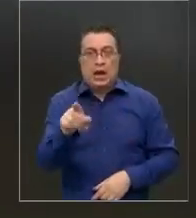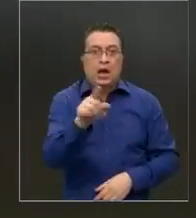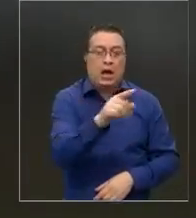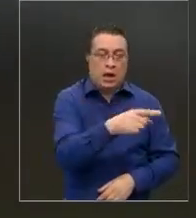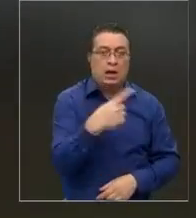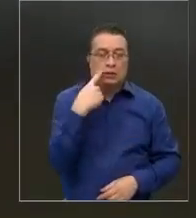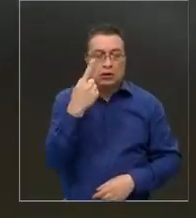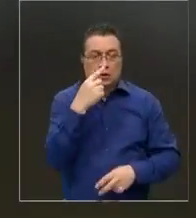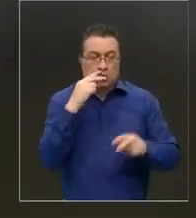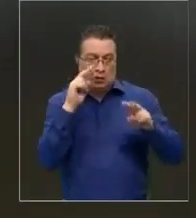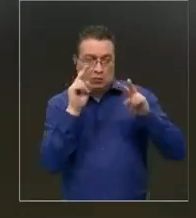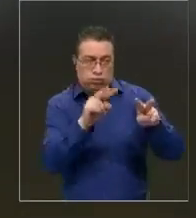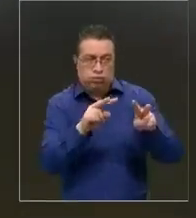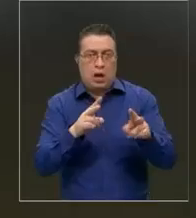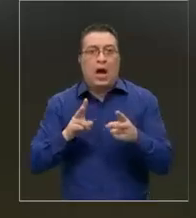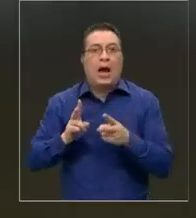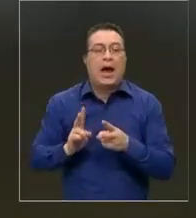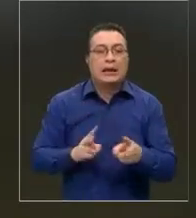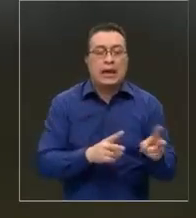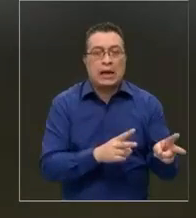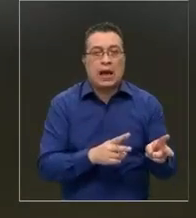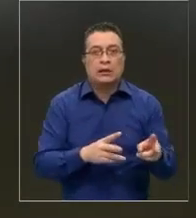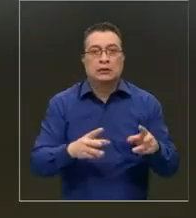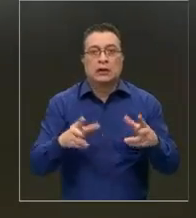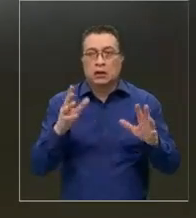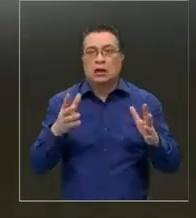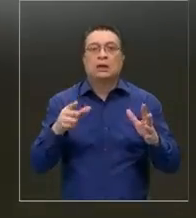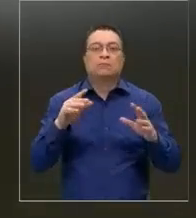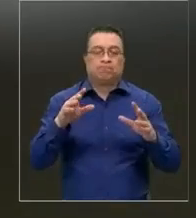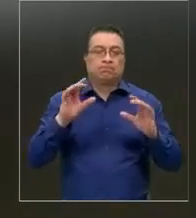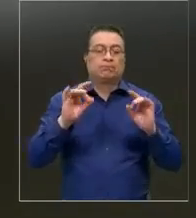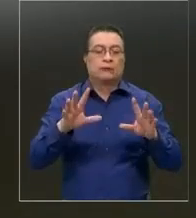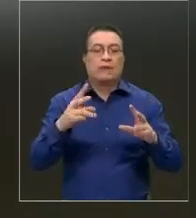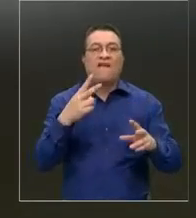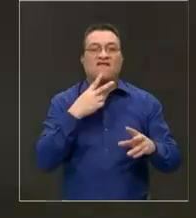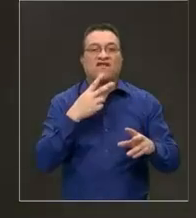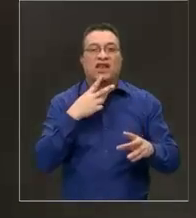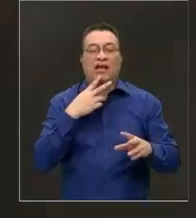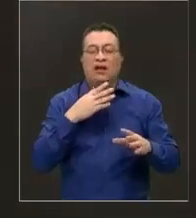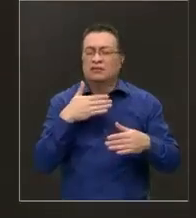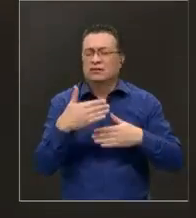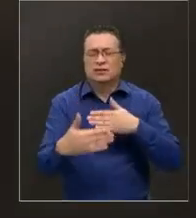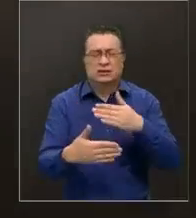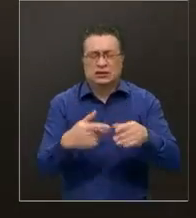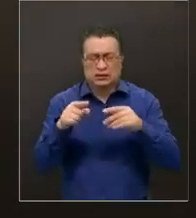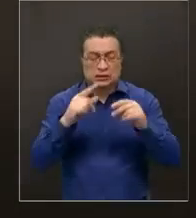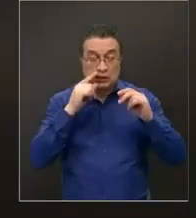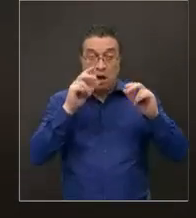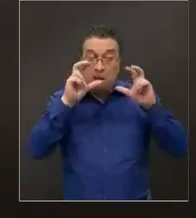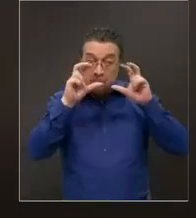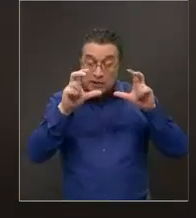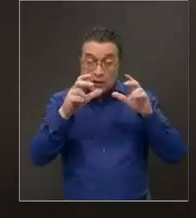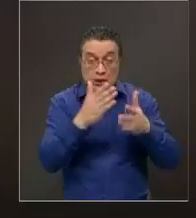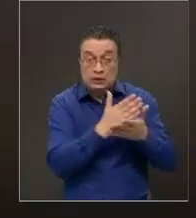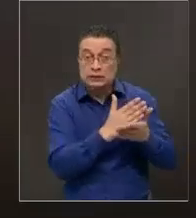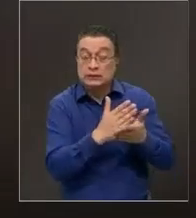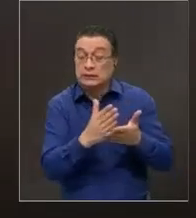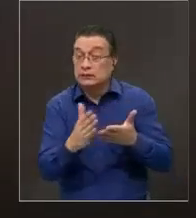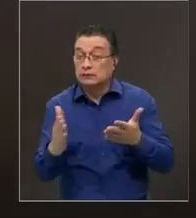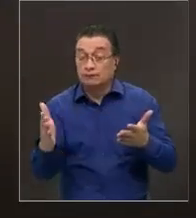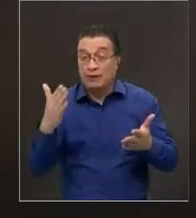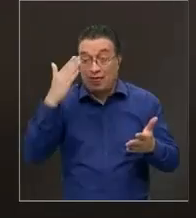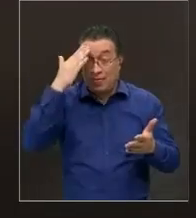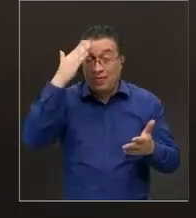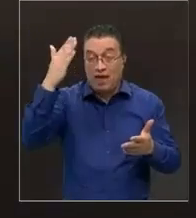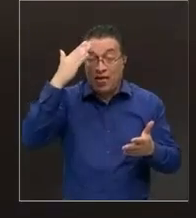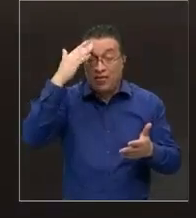algunos, nuestros ojos en medio de la guerra. Experiencia que está marcando sus vidas y que seguiremos pendientes conforme pasen los días,